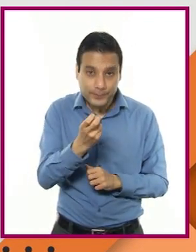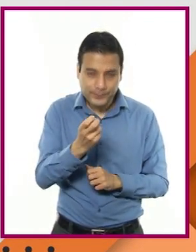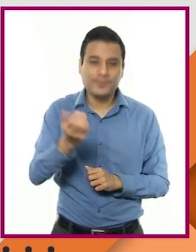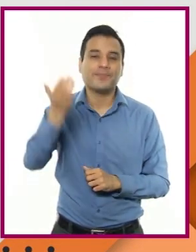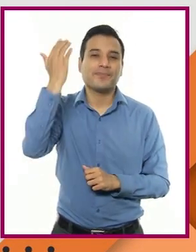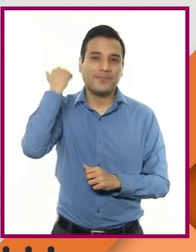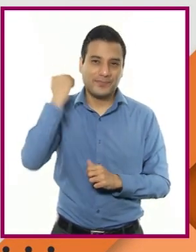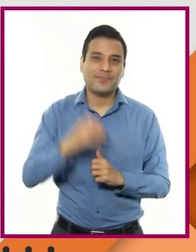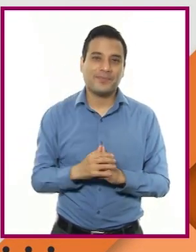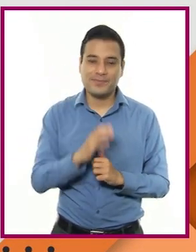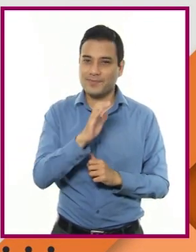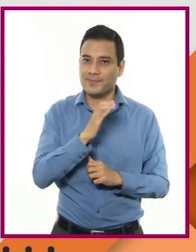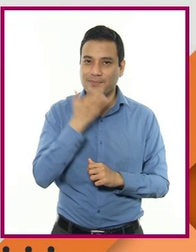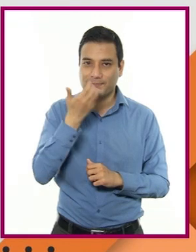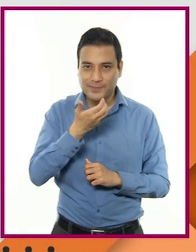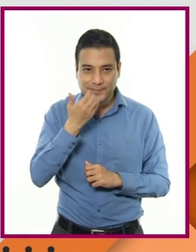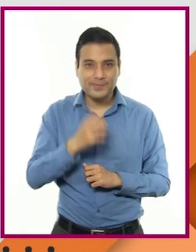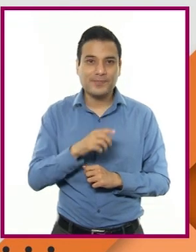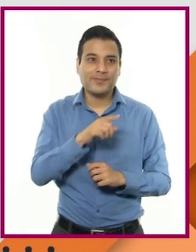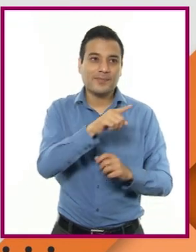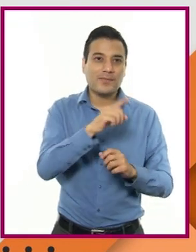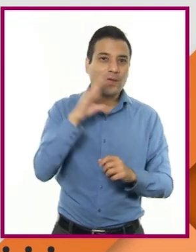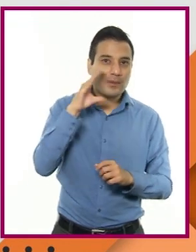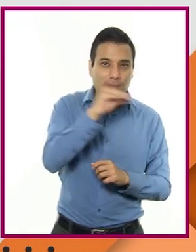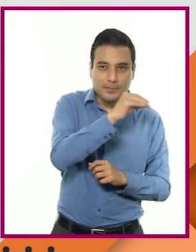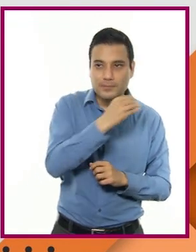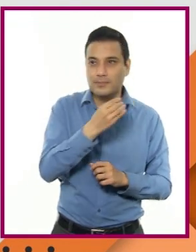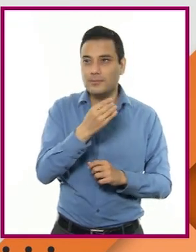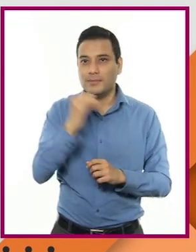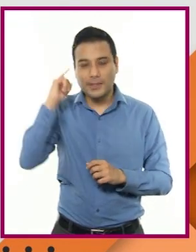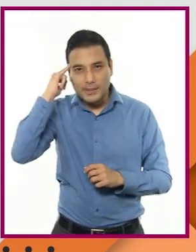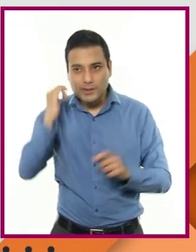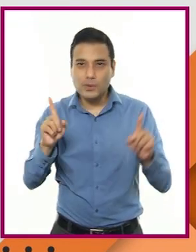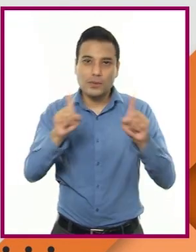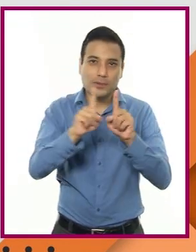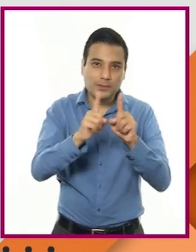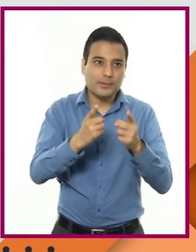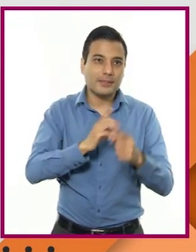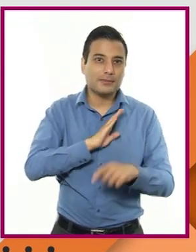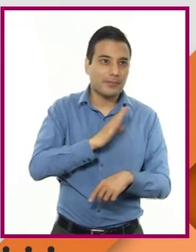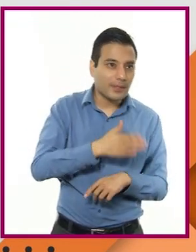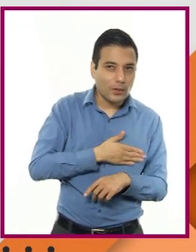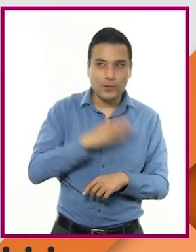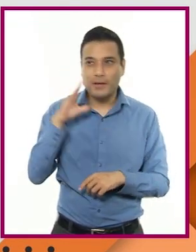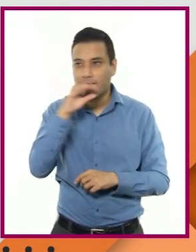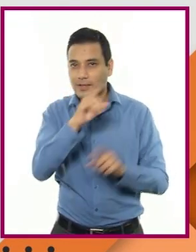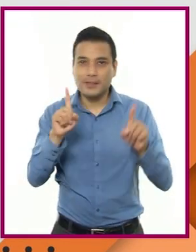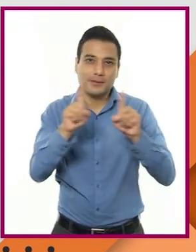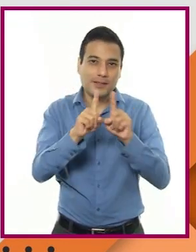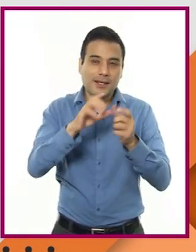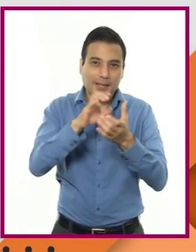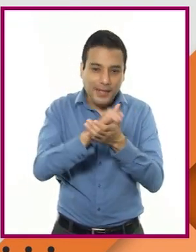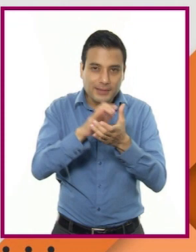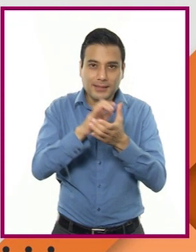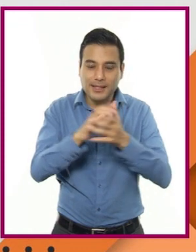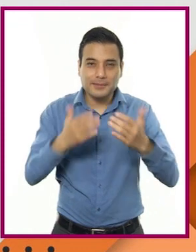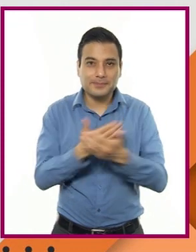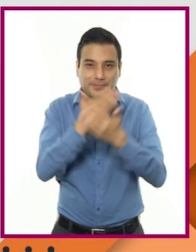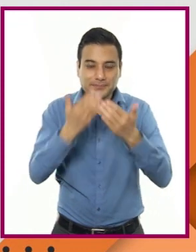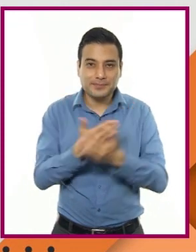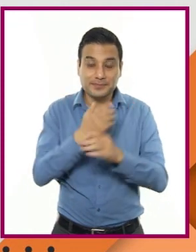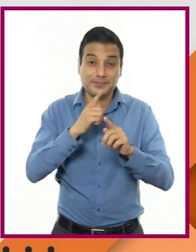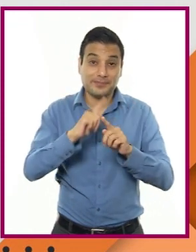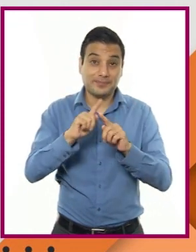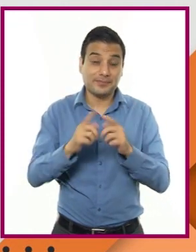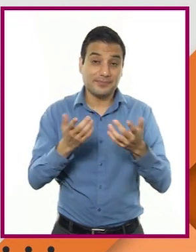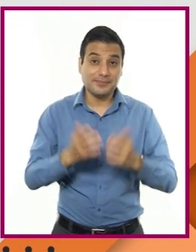se dio durante el periodo colonial entre los pueblos originarios, los españoles y los africanos. Con estas pinturas